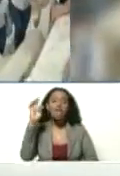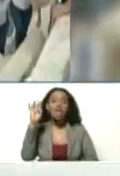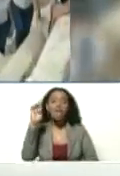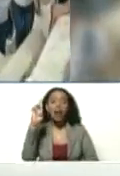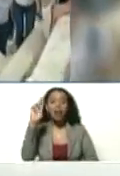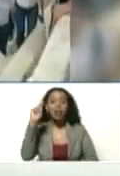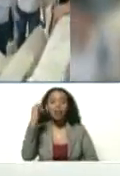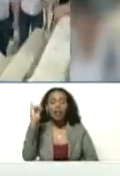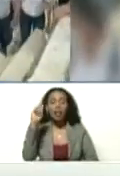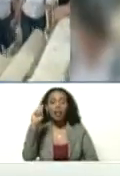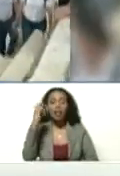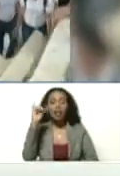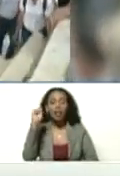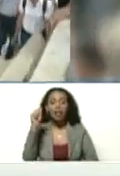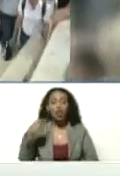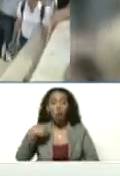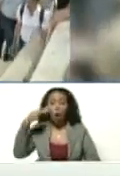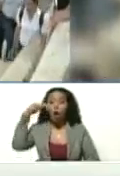Ahí estuve, vi las momias.